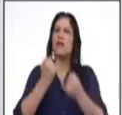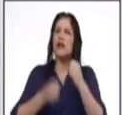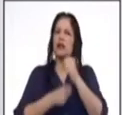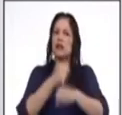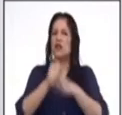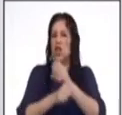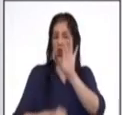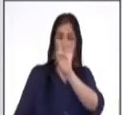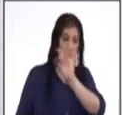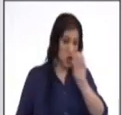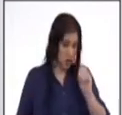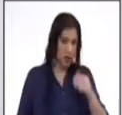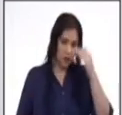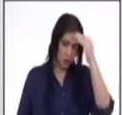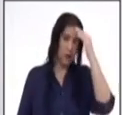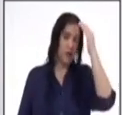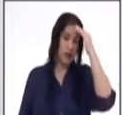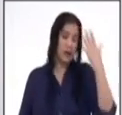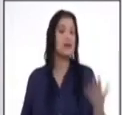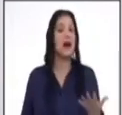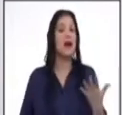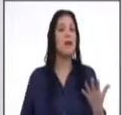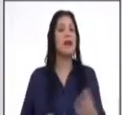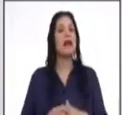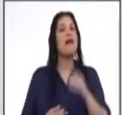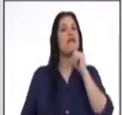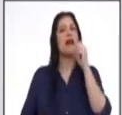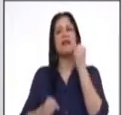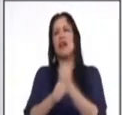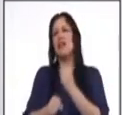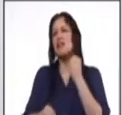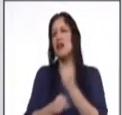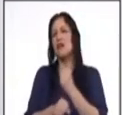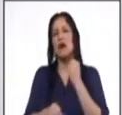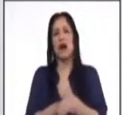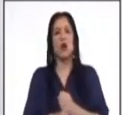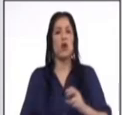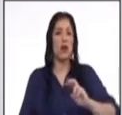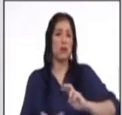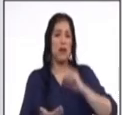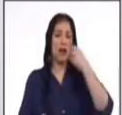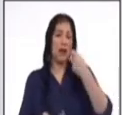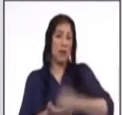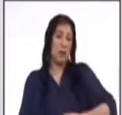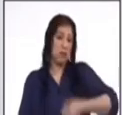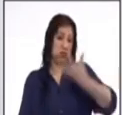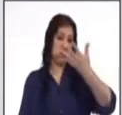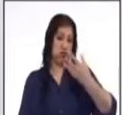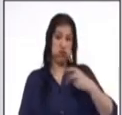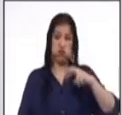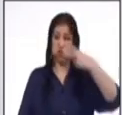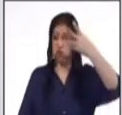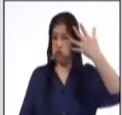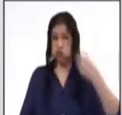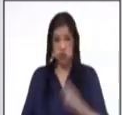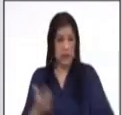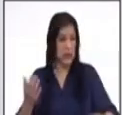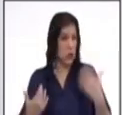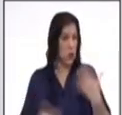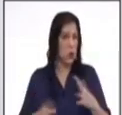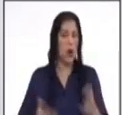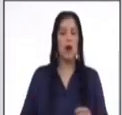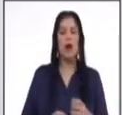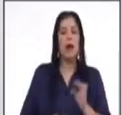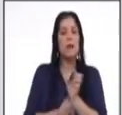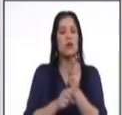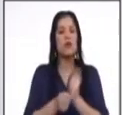los 80, como ya saben, el desempleo y el costo de vida aumentaron en el Perú. La producción de